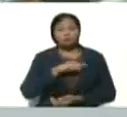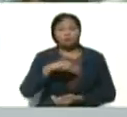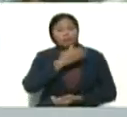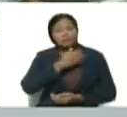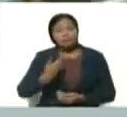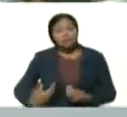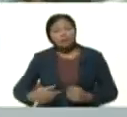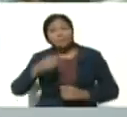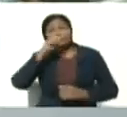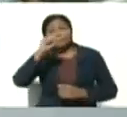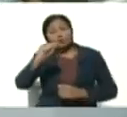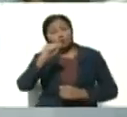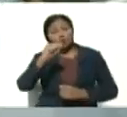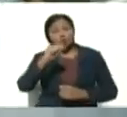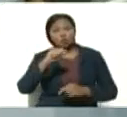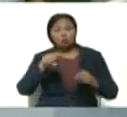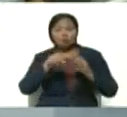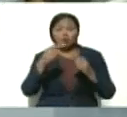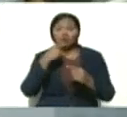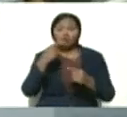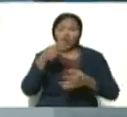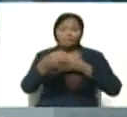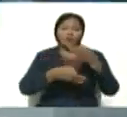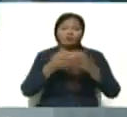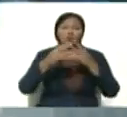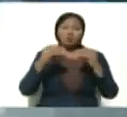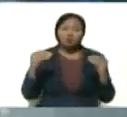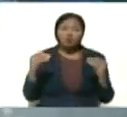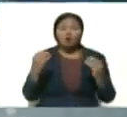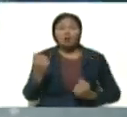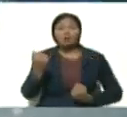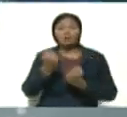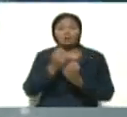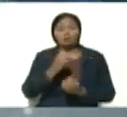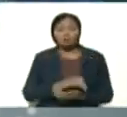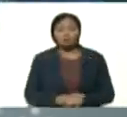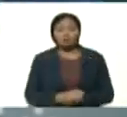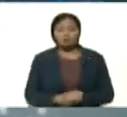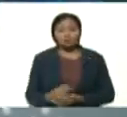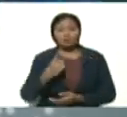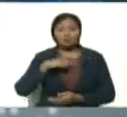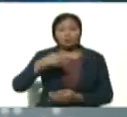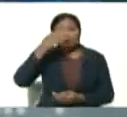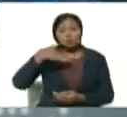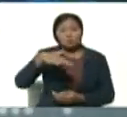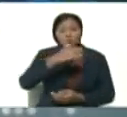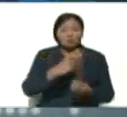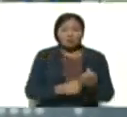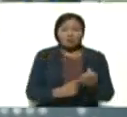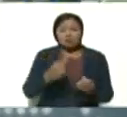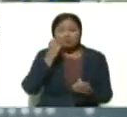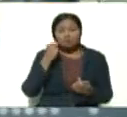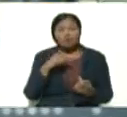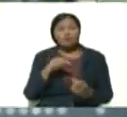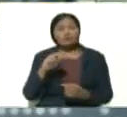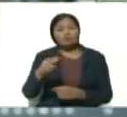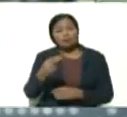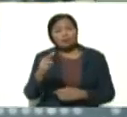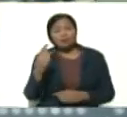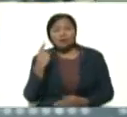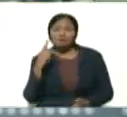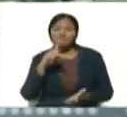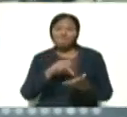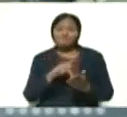Nicolás Maduro Moro nos dijo todo el apoyo para nuestro pueblo hermano de Haití, y aquí